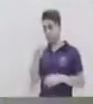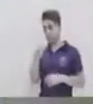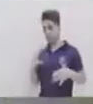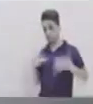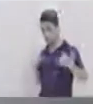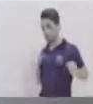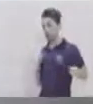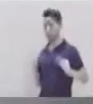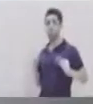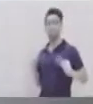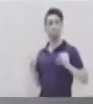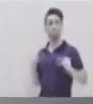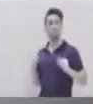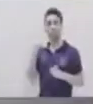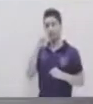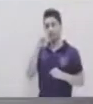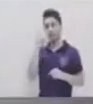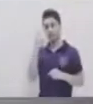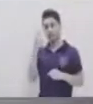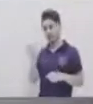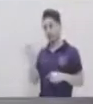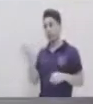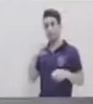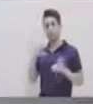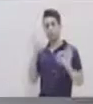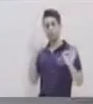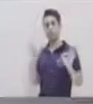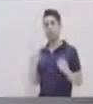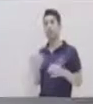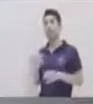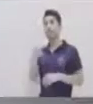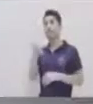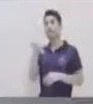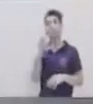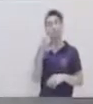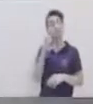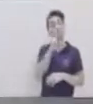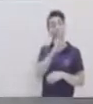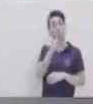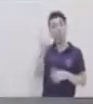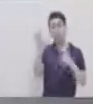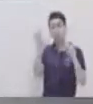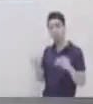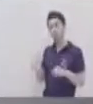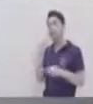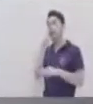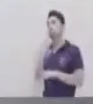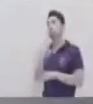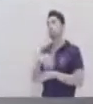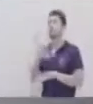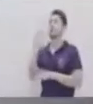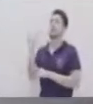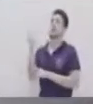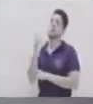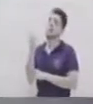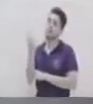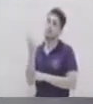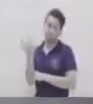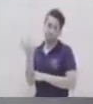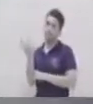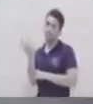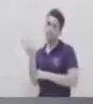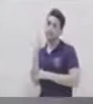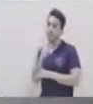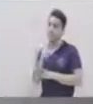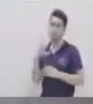y estemos realmente bien, porque como le digo, la paz de cada persona y de un hogar es lo más importante, no